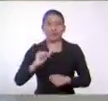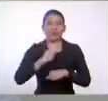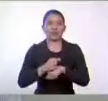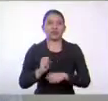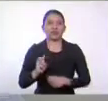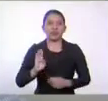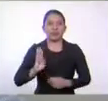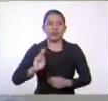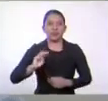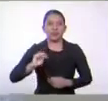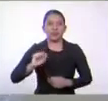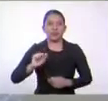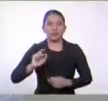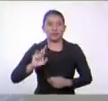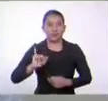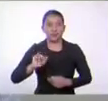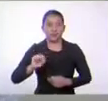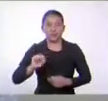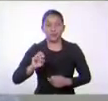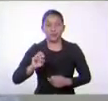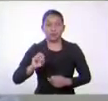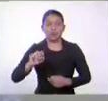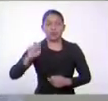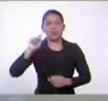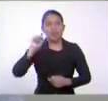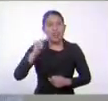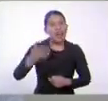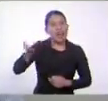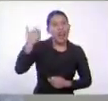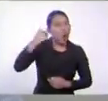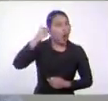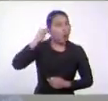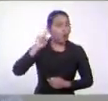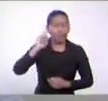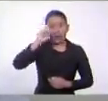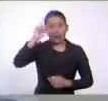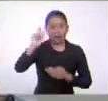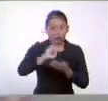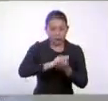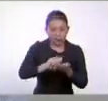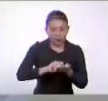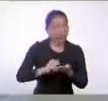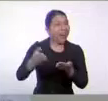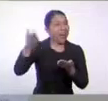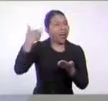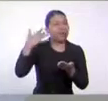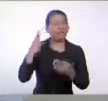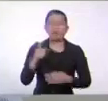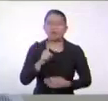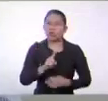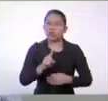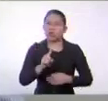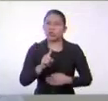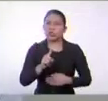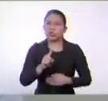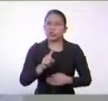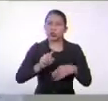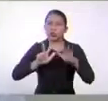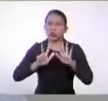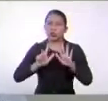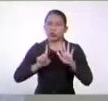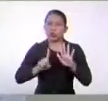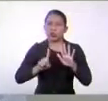Lo interesante de esta historia es que para el momento en el que fue publicada, allá por